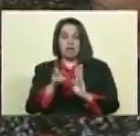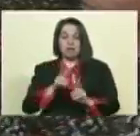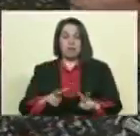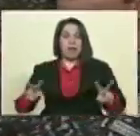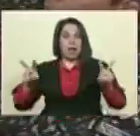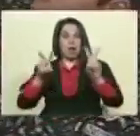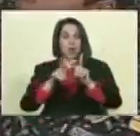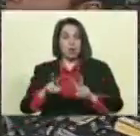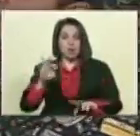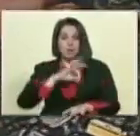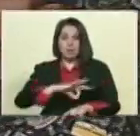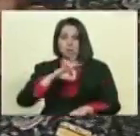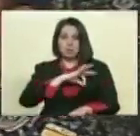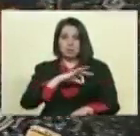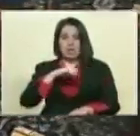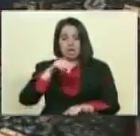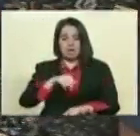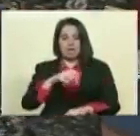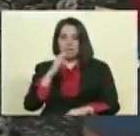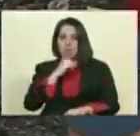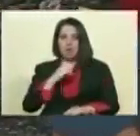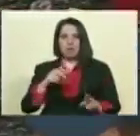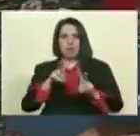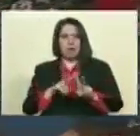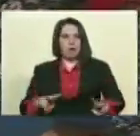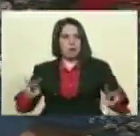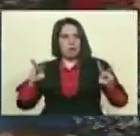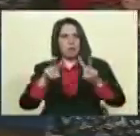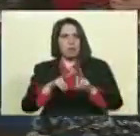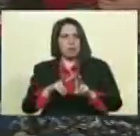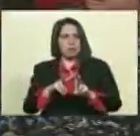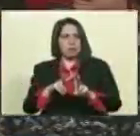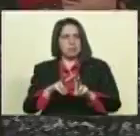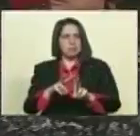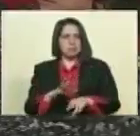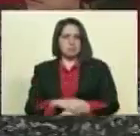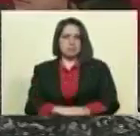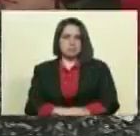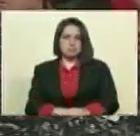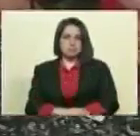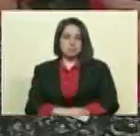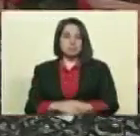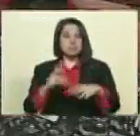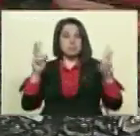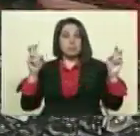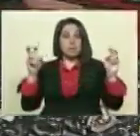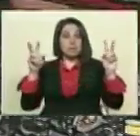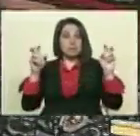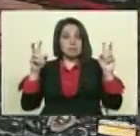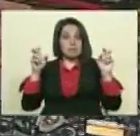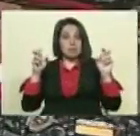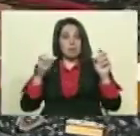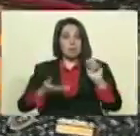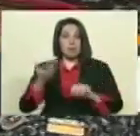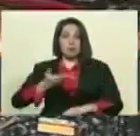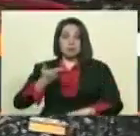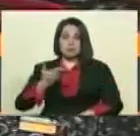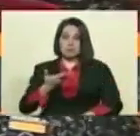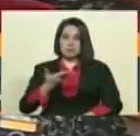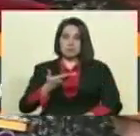sociedad. En este caso, los antivalores. Eso es temas muy importantes que nosotros